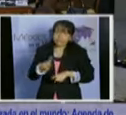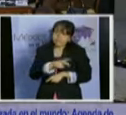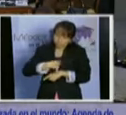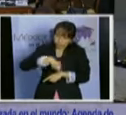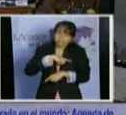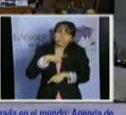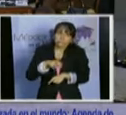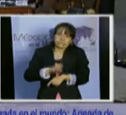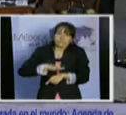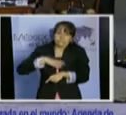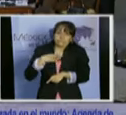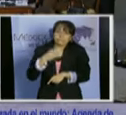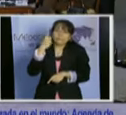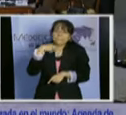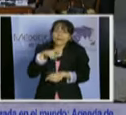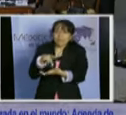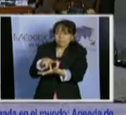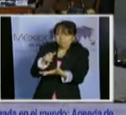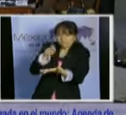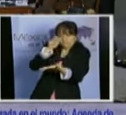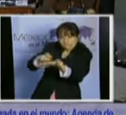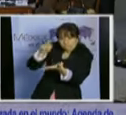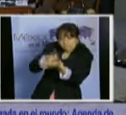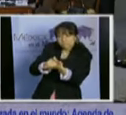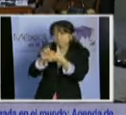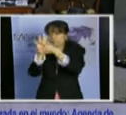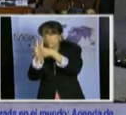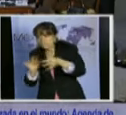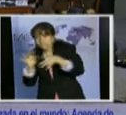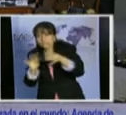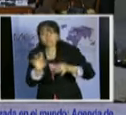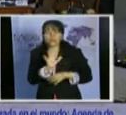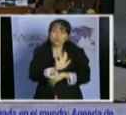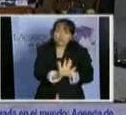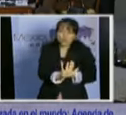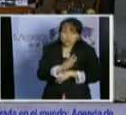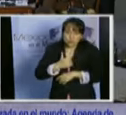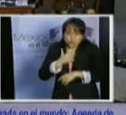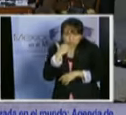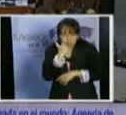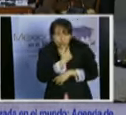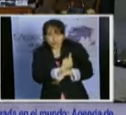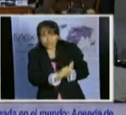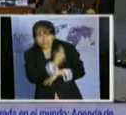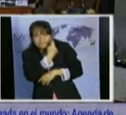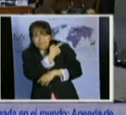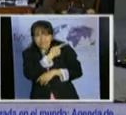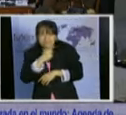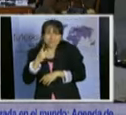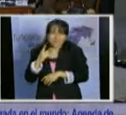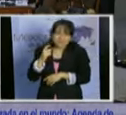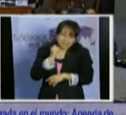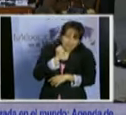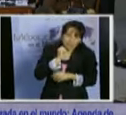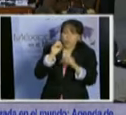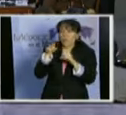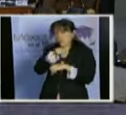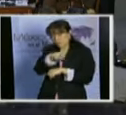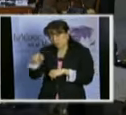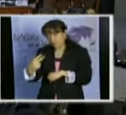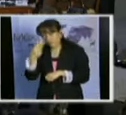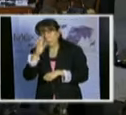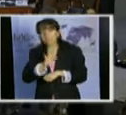le quiero parecer a la senadora y a ustedes vendedor de Biblias, pero les